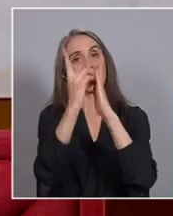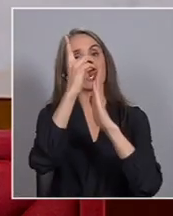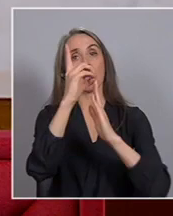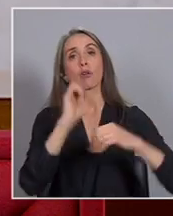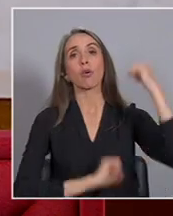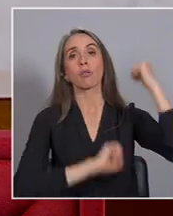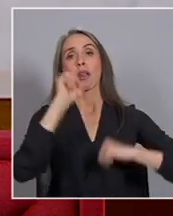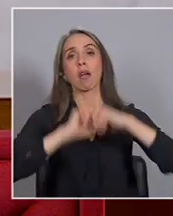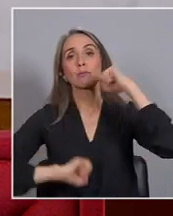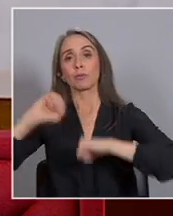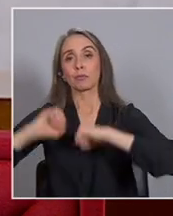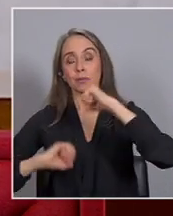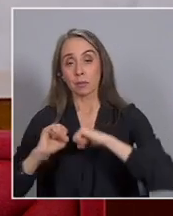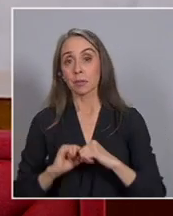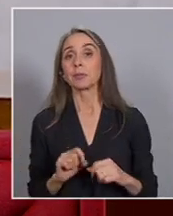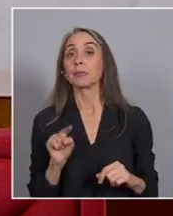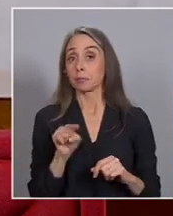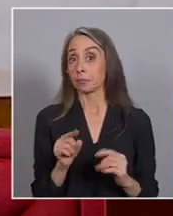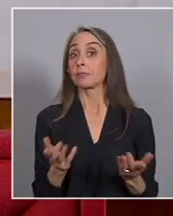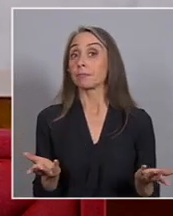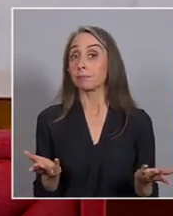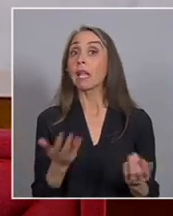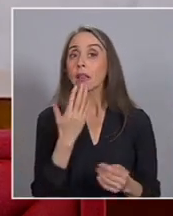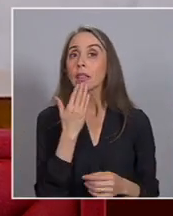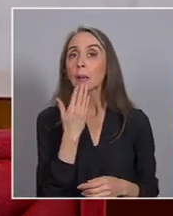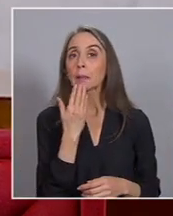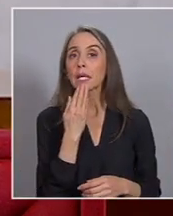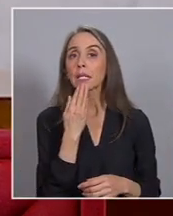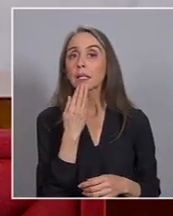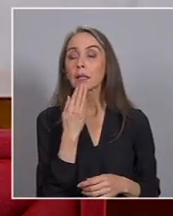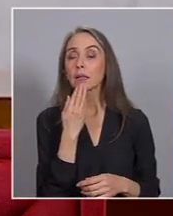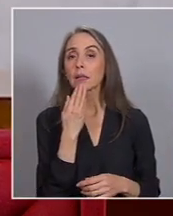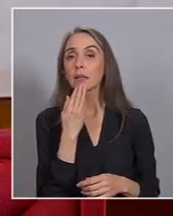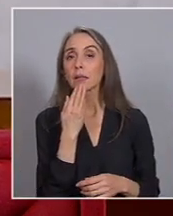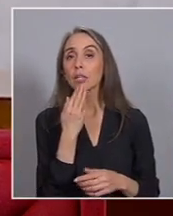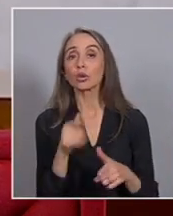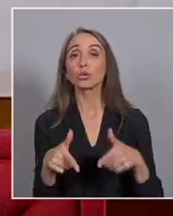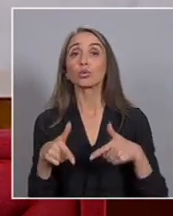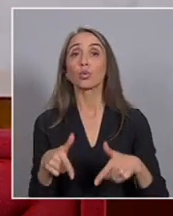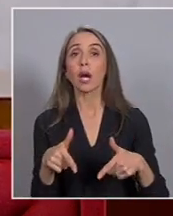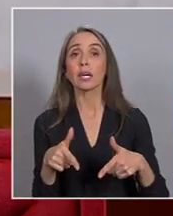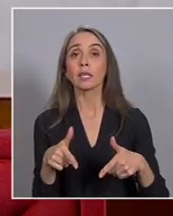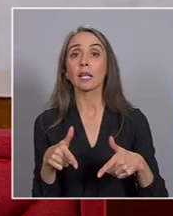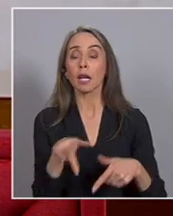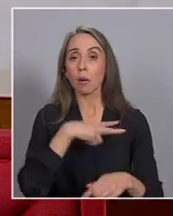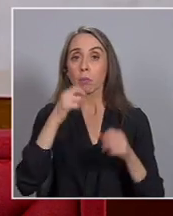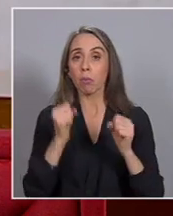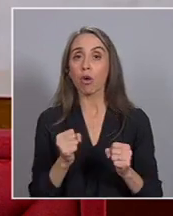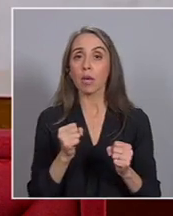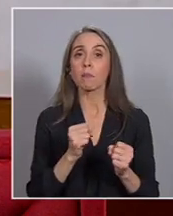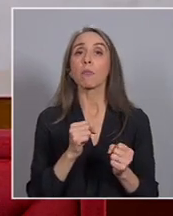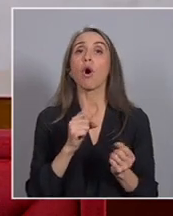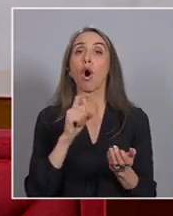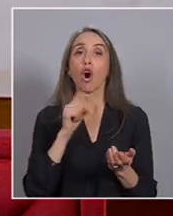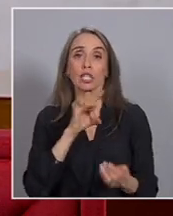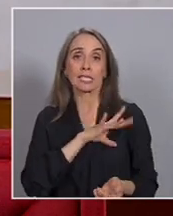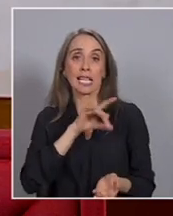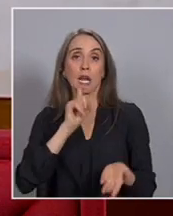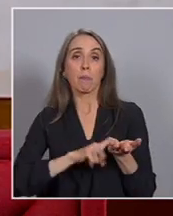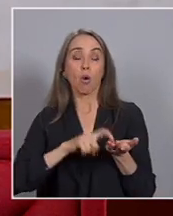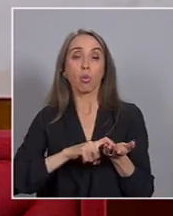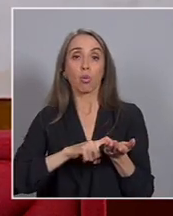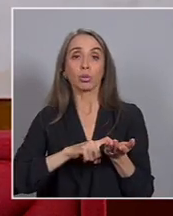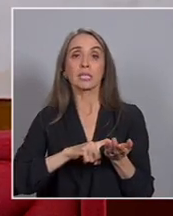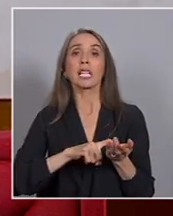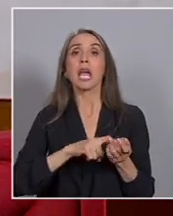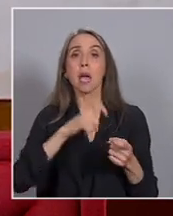industrial. Y para eso también tenemos la suerte de poder producir minerales que ayudan en esa